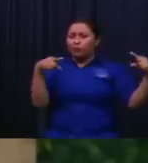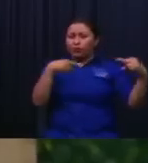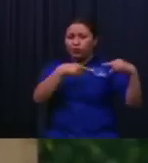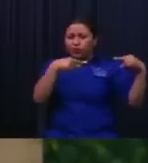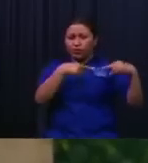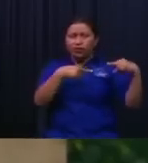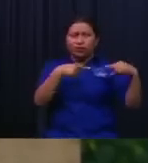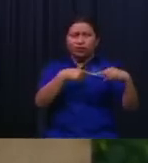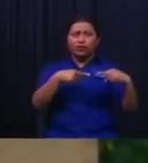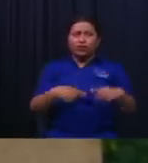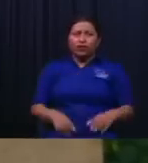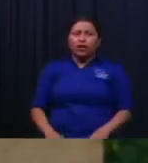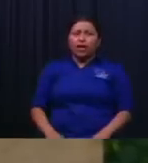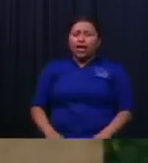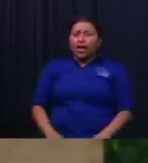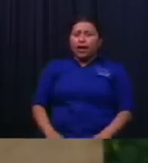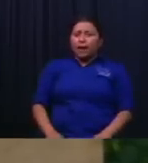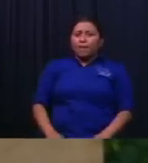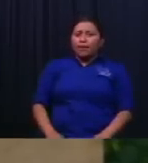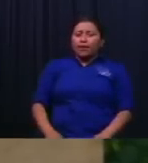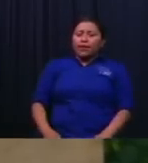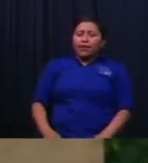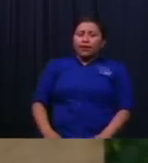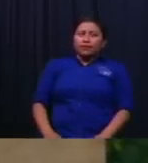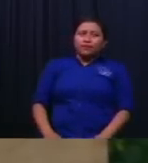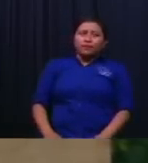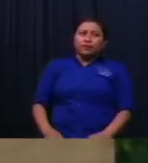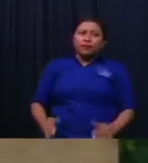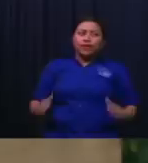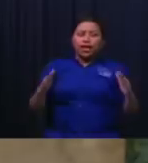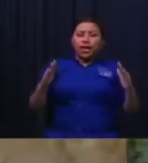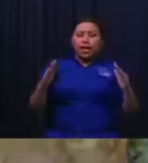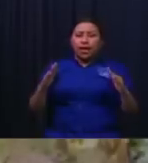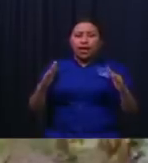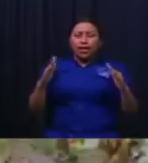están agobiando al pueblo de Dios en sus hogares.